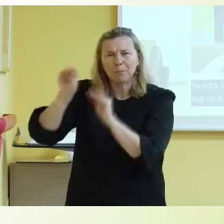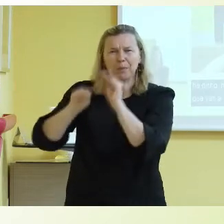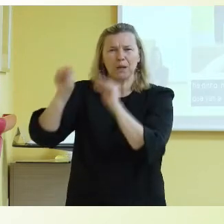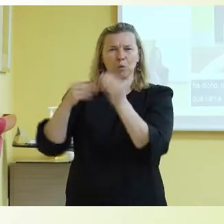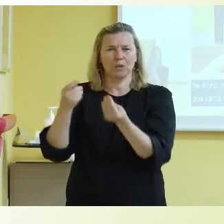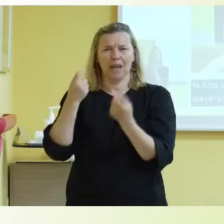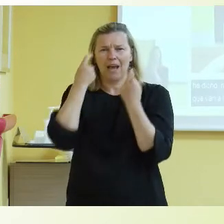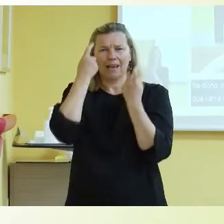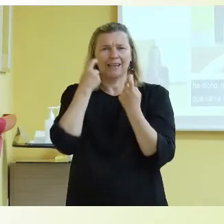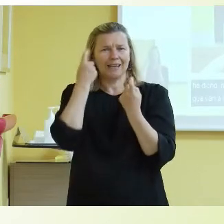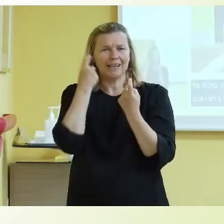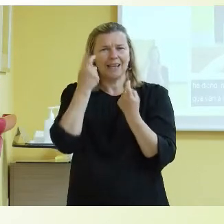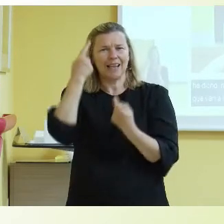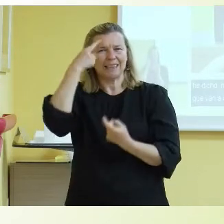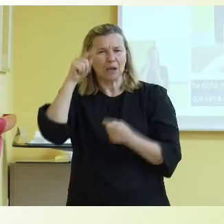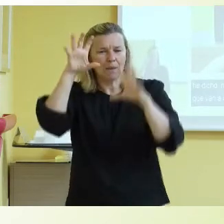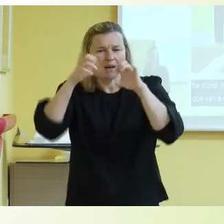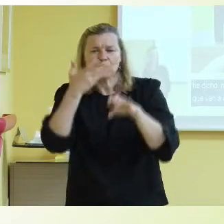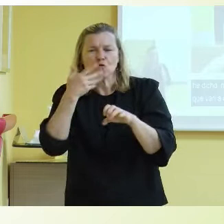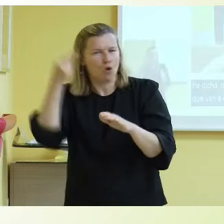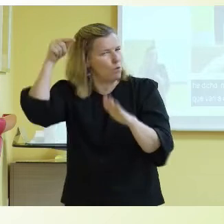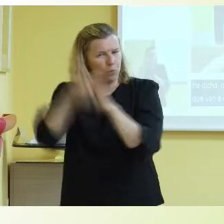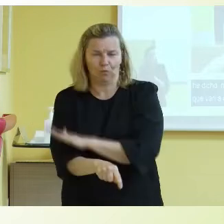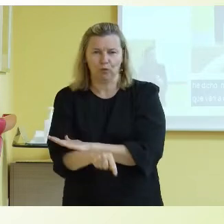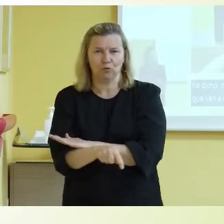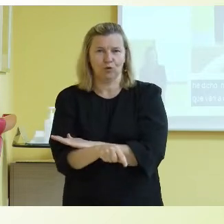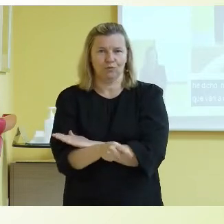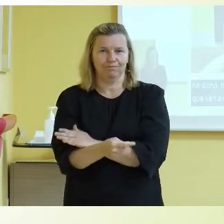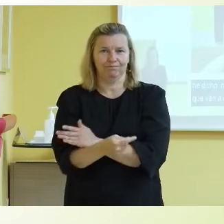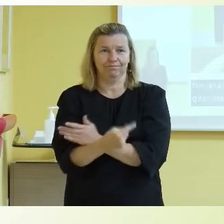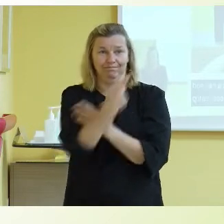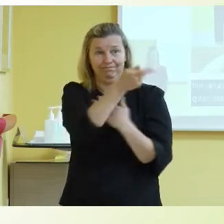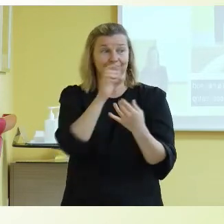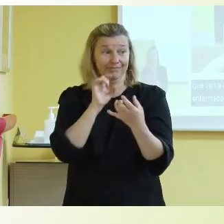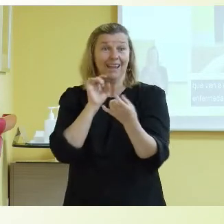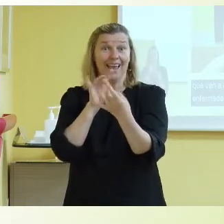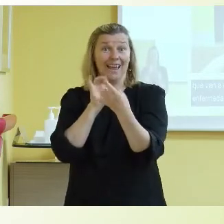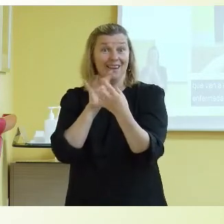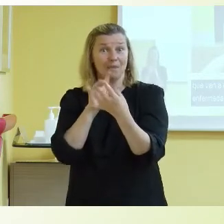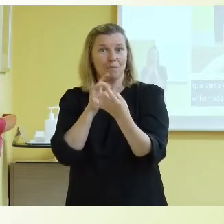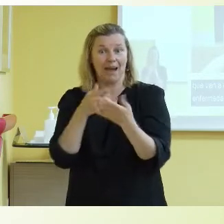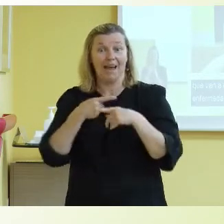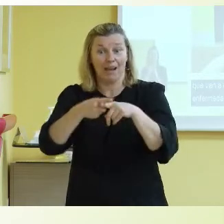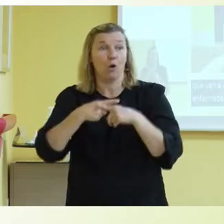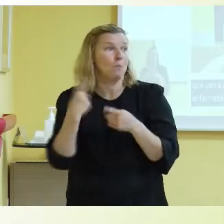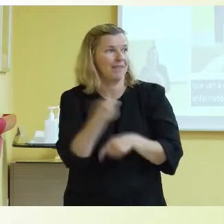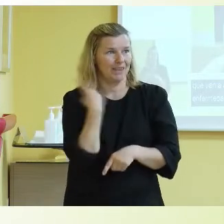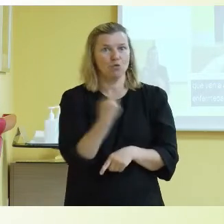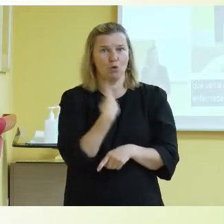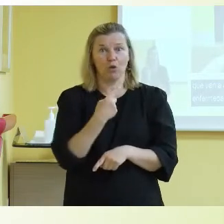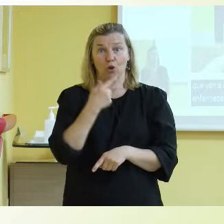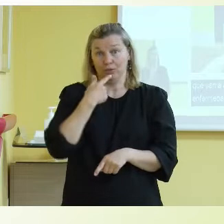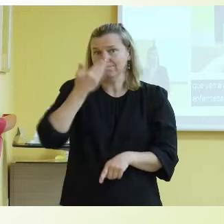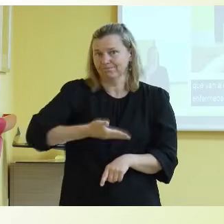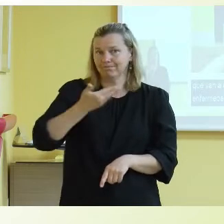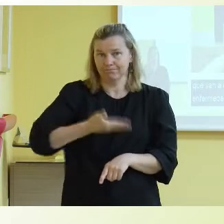intentar saber y conocer cuanto más mejor. Hacer ese feedback, ese compartir entre todos, creo que es significativo,